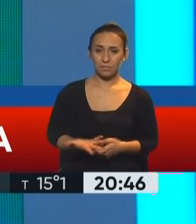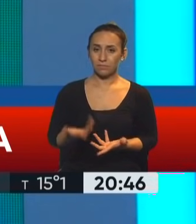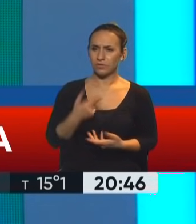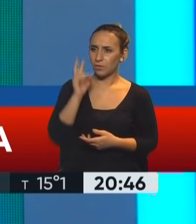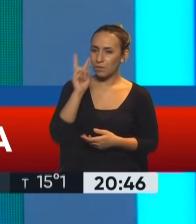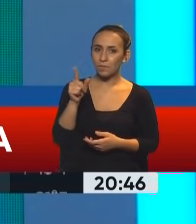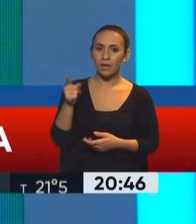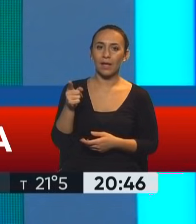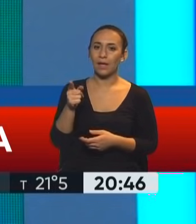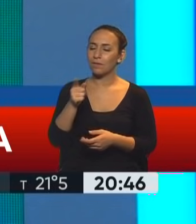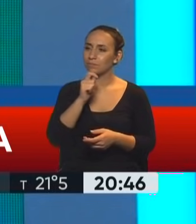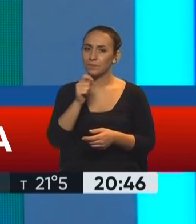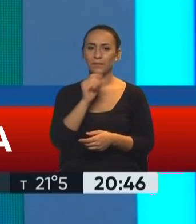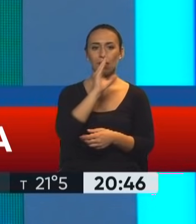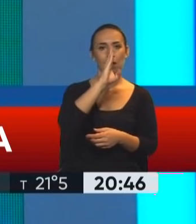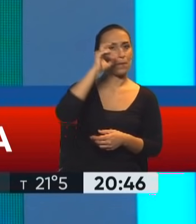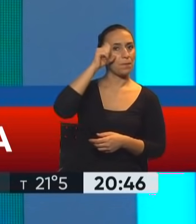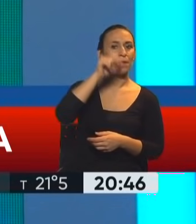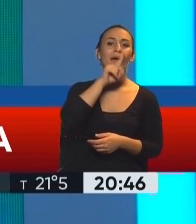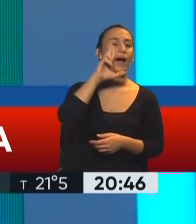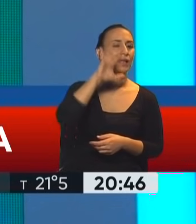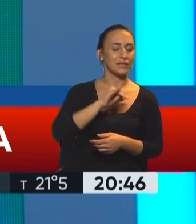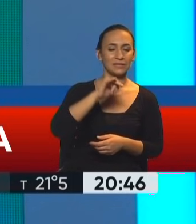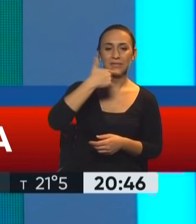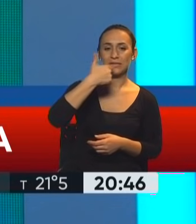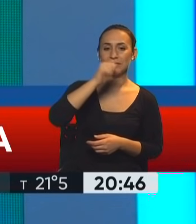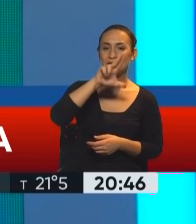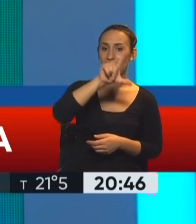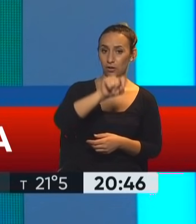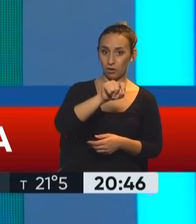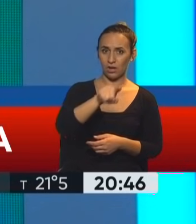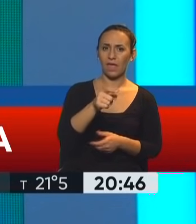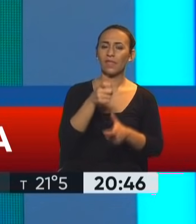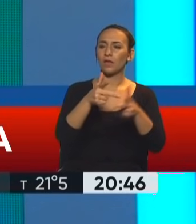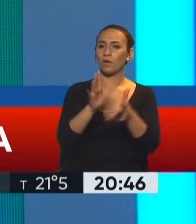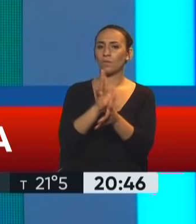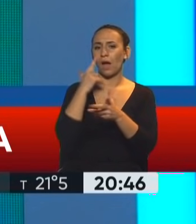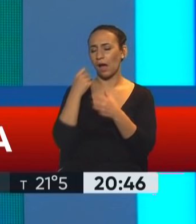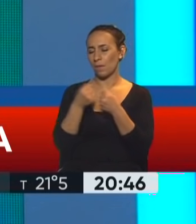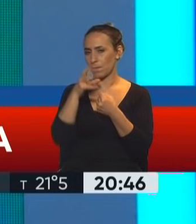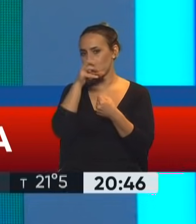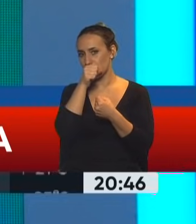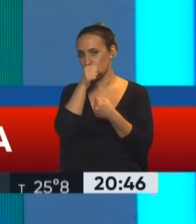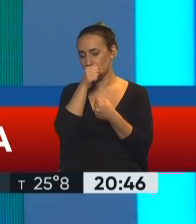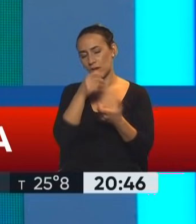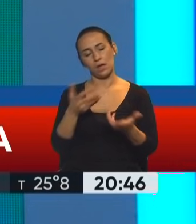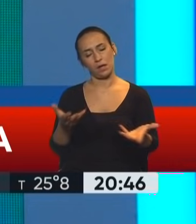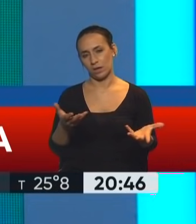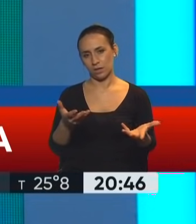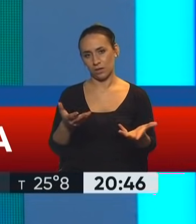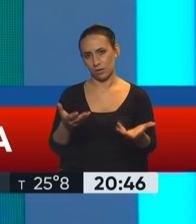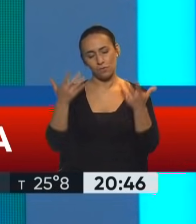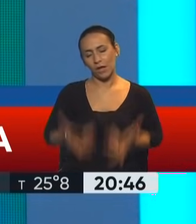dan aire, vos escuchás a Beatriz Arlo diciendo que el parto sea en silencio. No me jodas, no